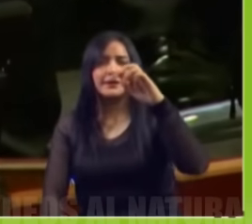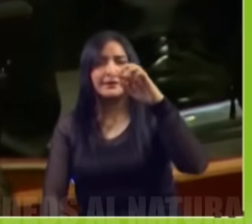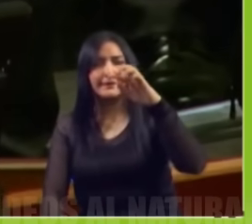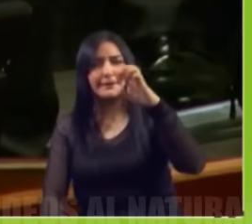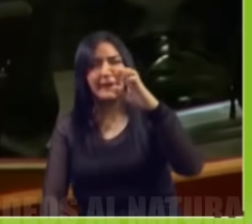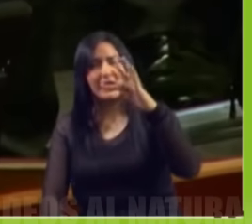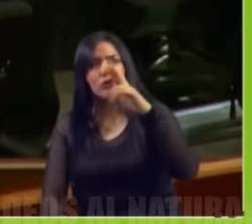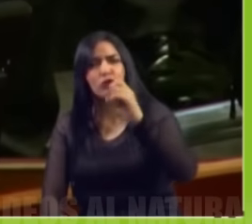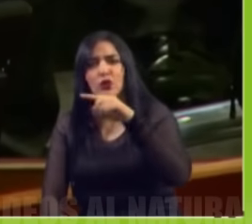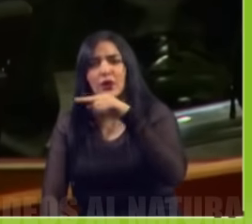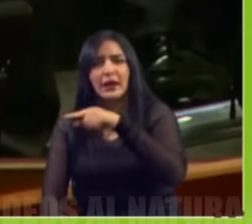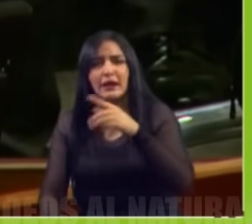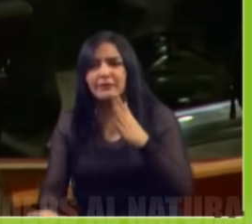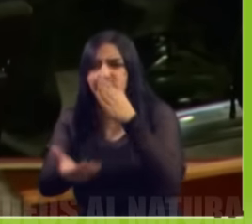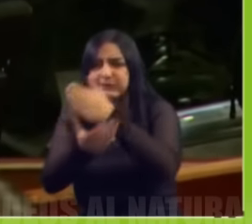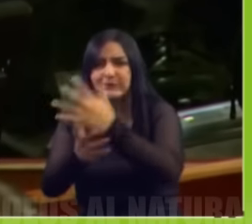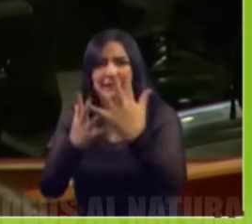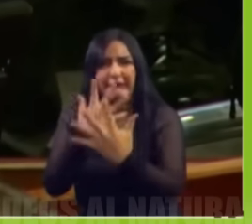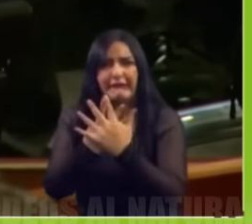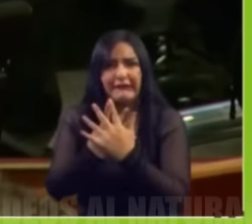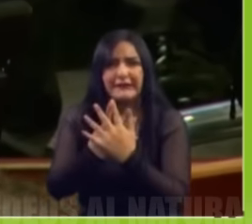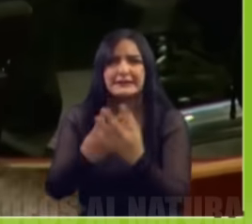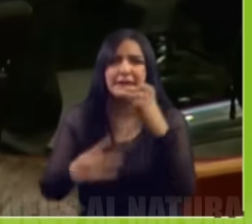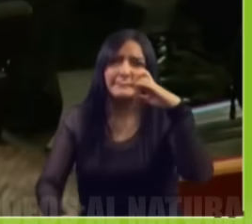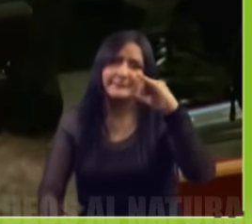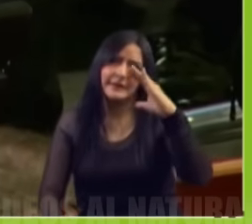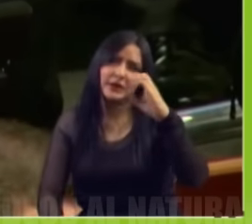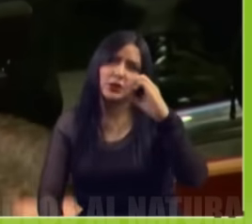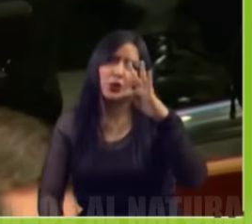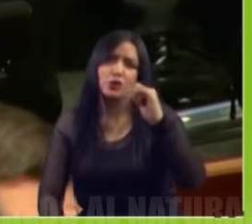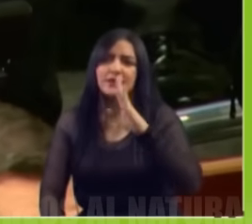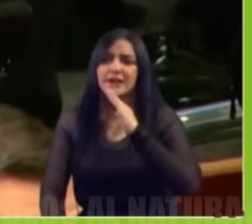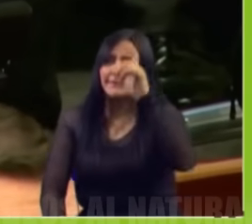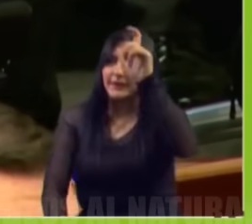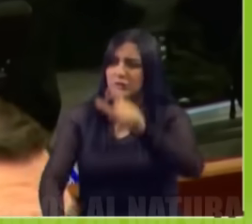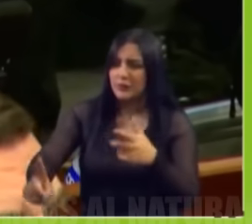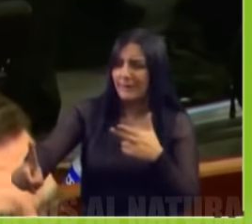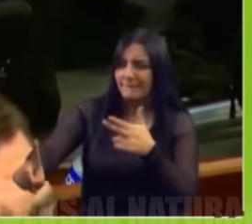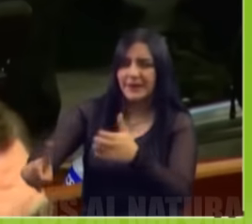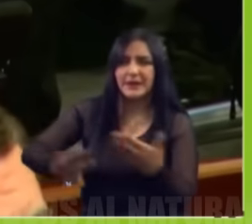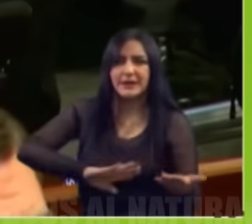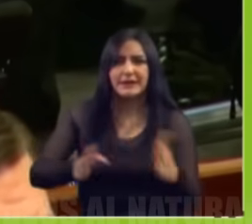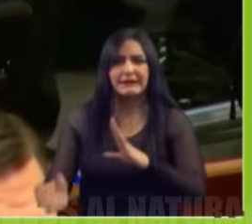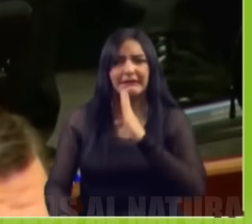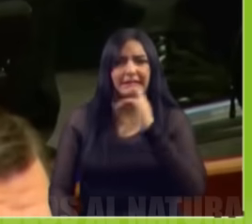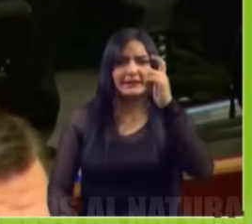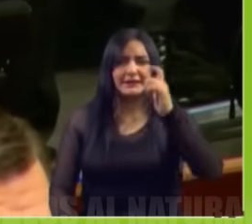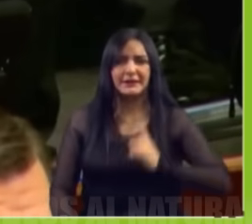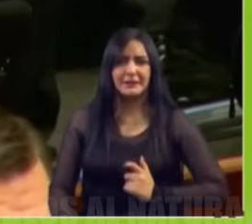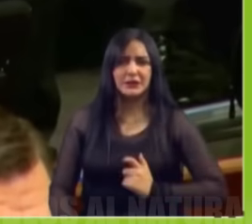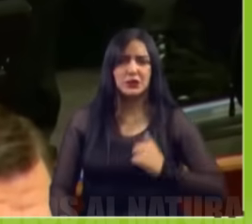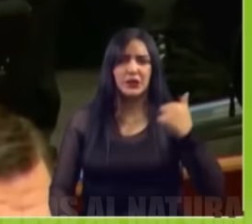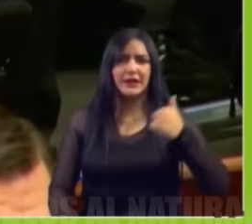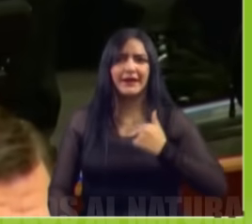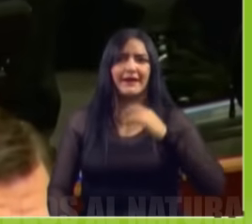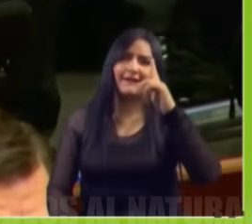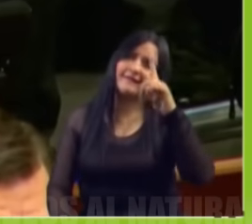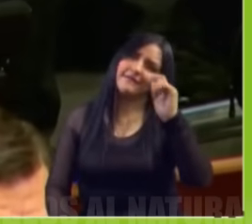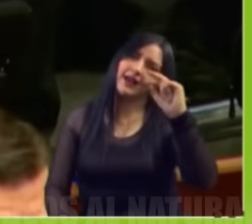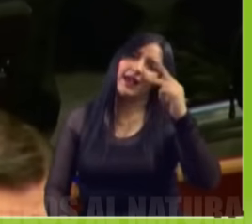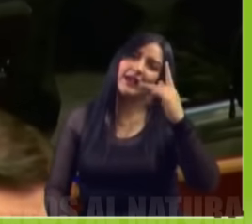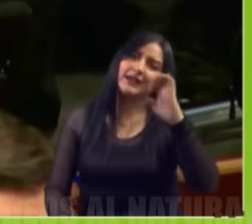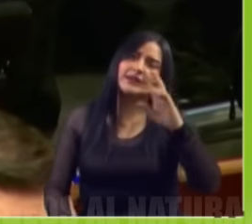Empezaron a conocerse en estas visitas, una de esas autorizadas por el asesino Franklin Chaparro. Visitas en las